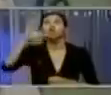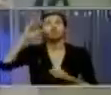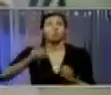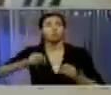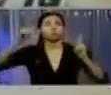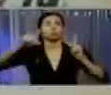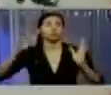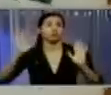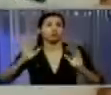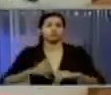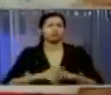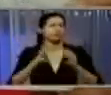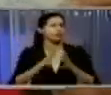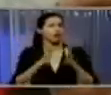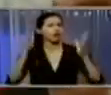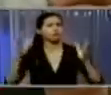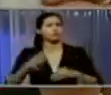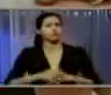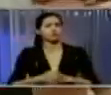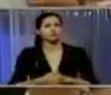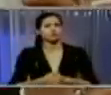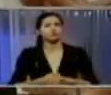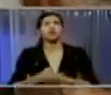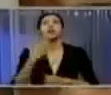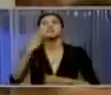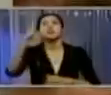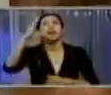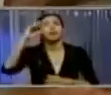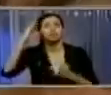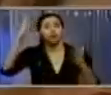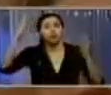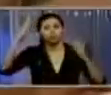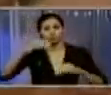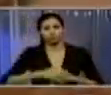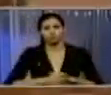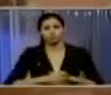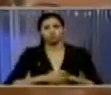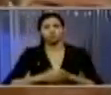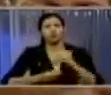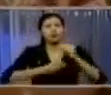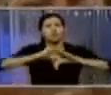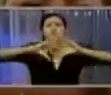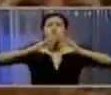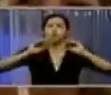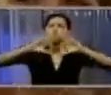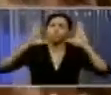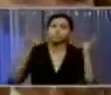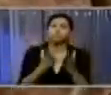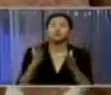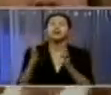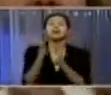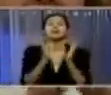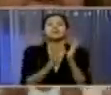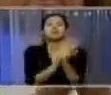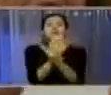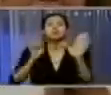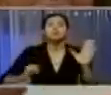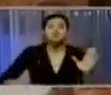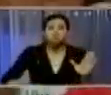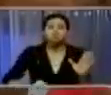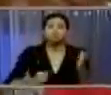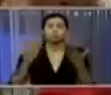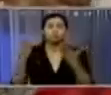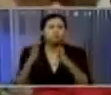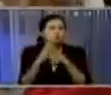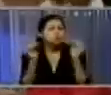inmensa. Tenemos que darle gracias a Dios, el Creador, a nuestro Señor Jesucristo y a todas las fuerzas